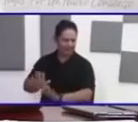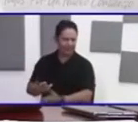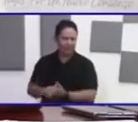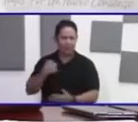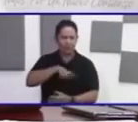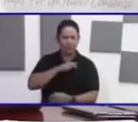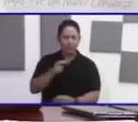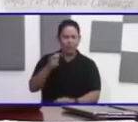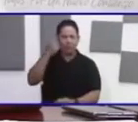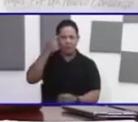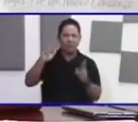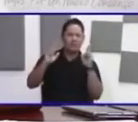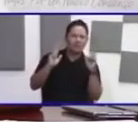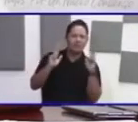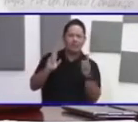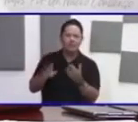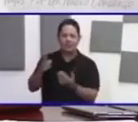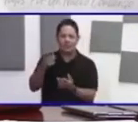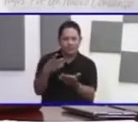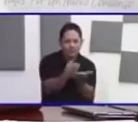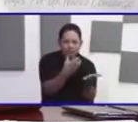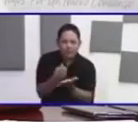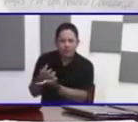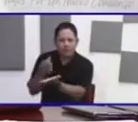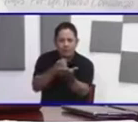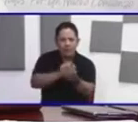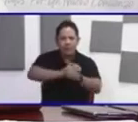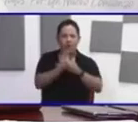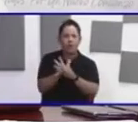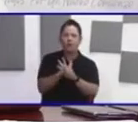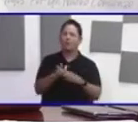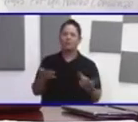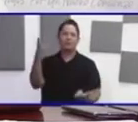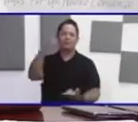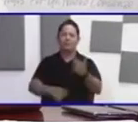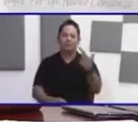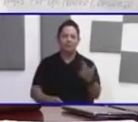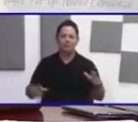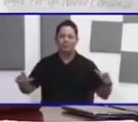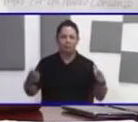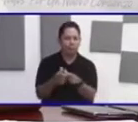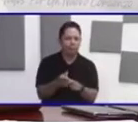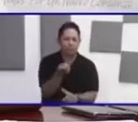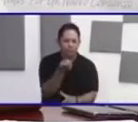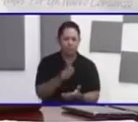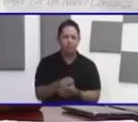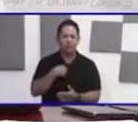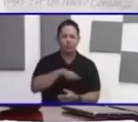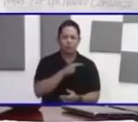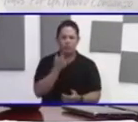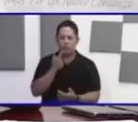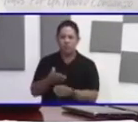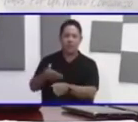año y que a raíz de la pandemia no han podido ingresar. Más aún, que tengamos recursos del balance